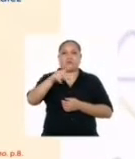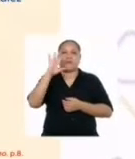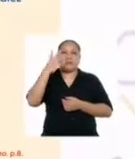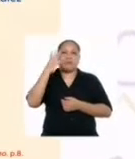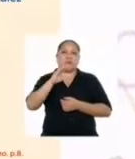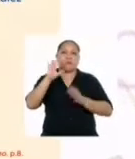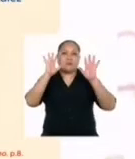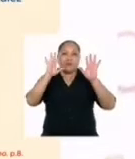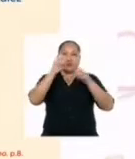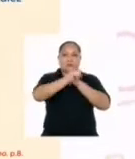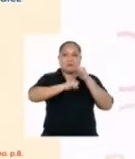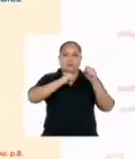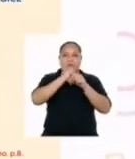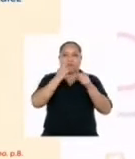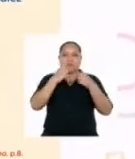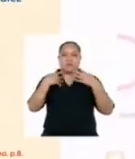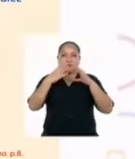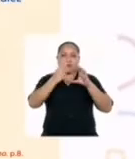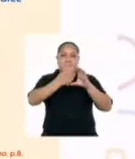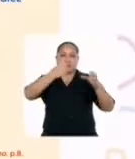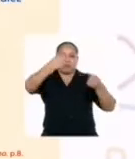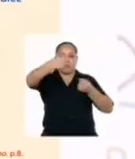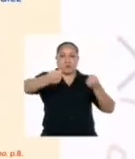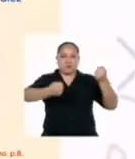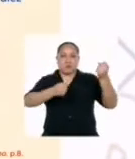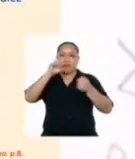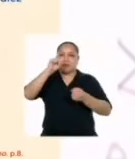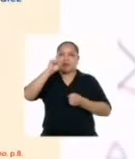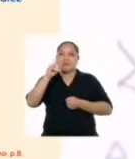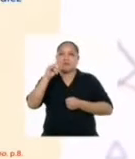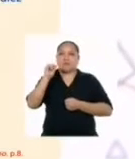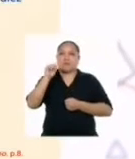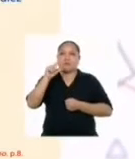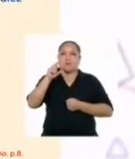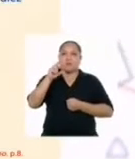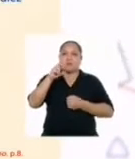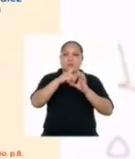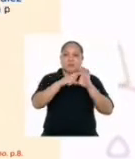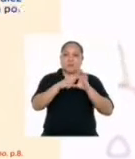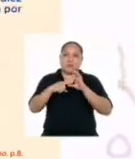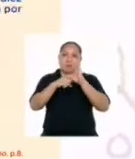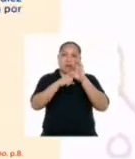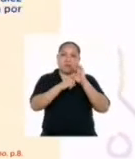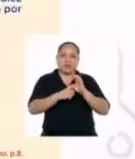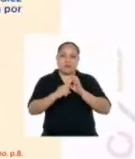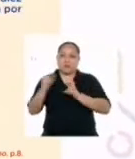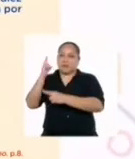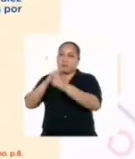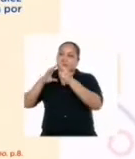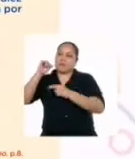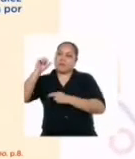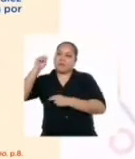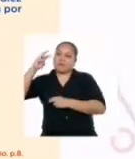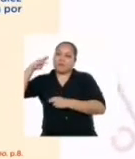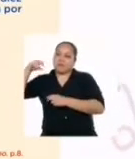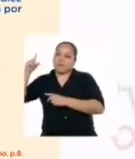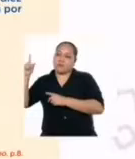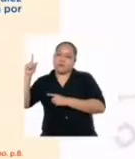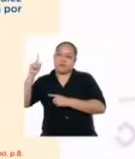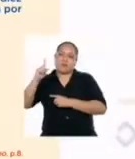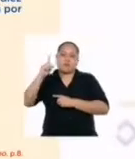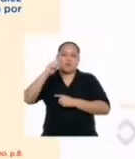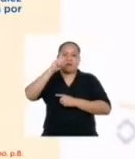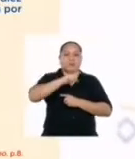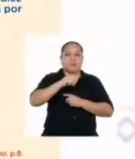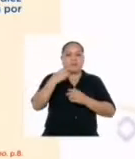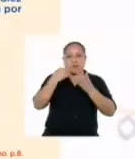años, manejaba un sedán gris bien afinado. Regresaba de Casma por la Panamericana Norte y